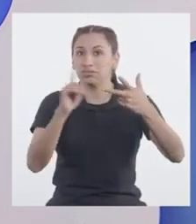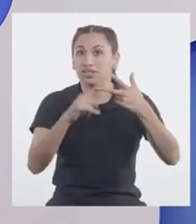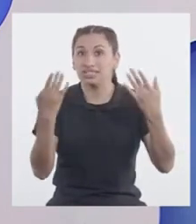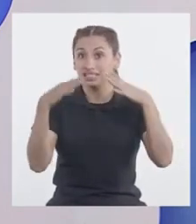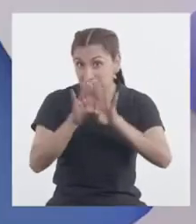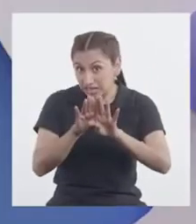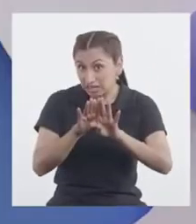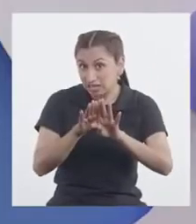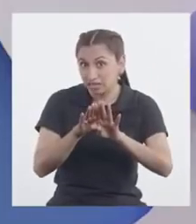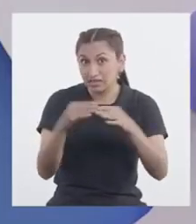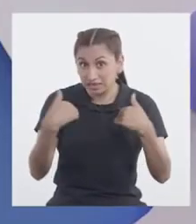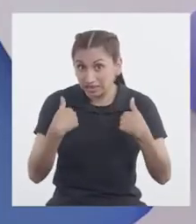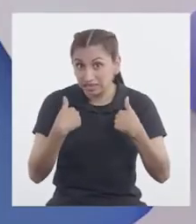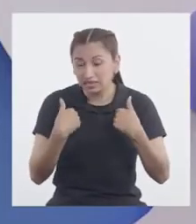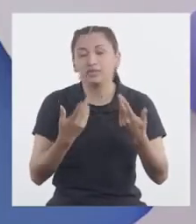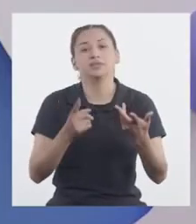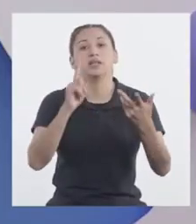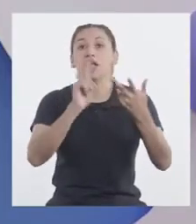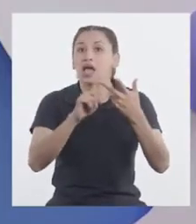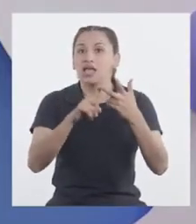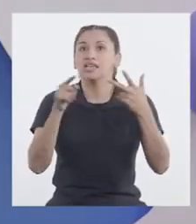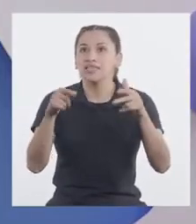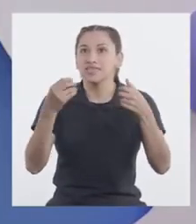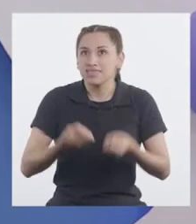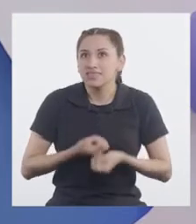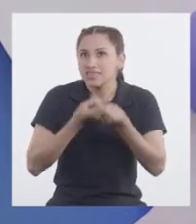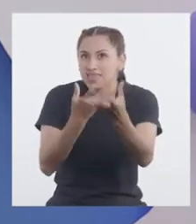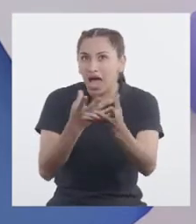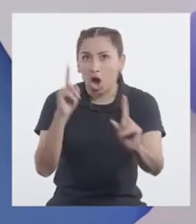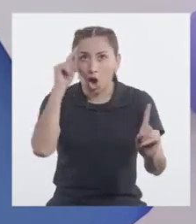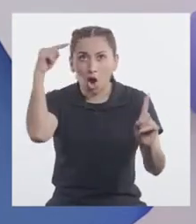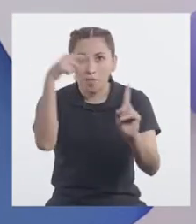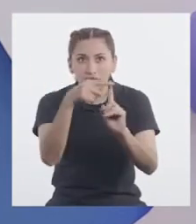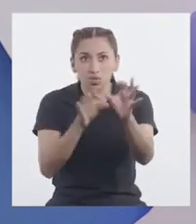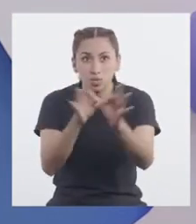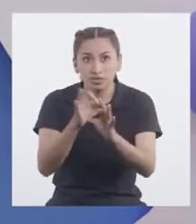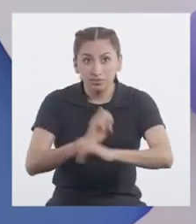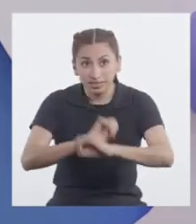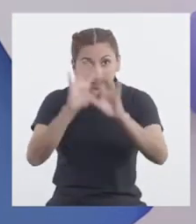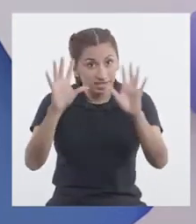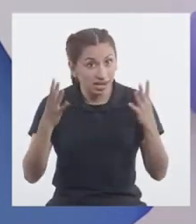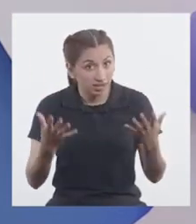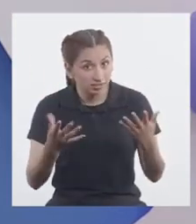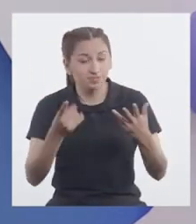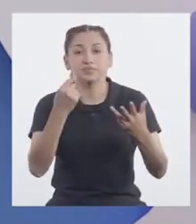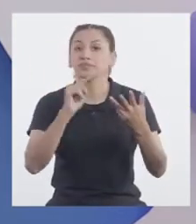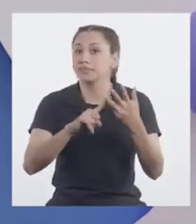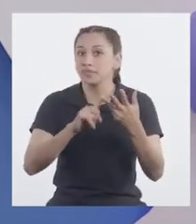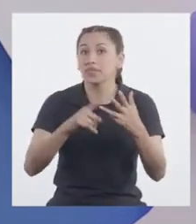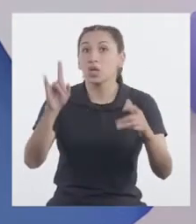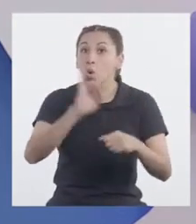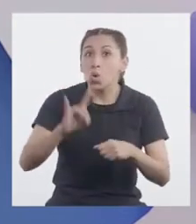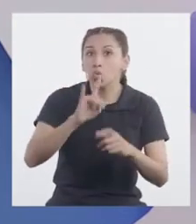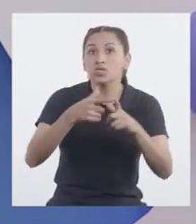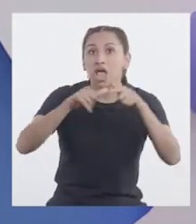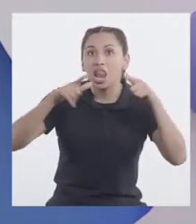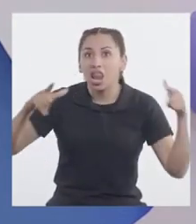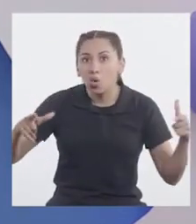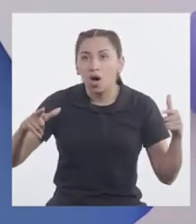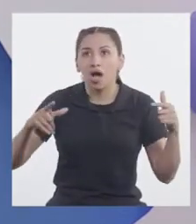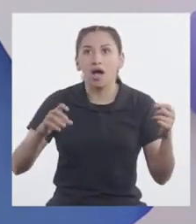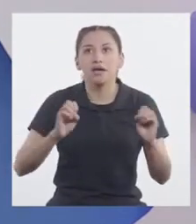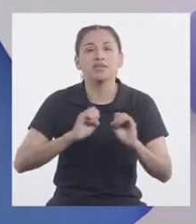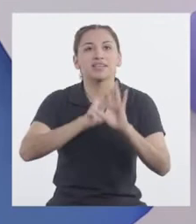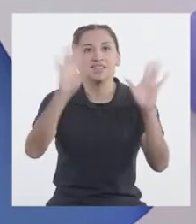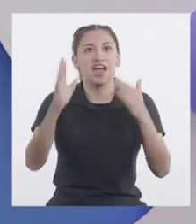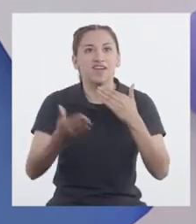cierre. Se brinda información objetiva, precisa y acorde al tema en el podcast. Se utiliza un lenguaje